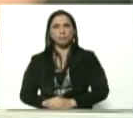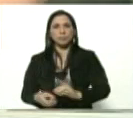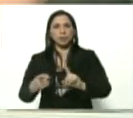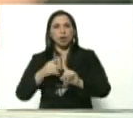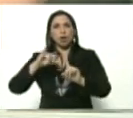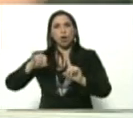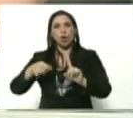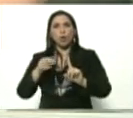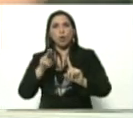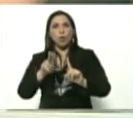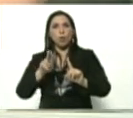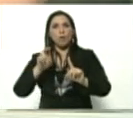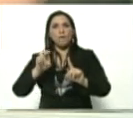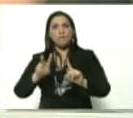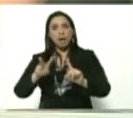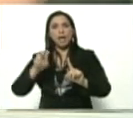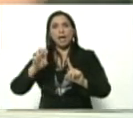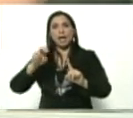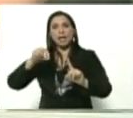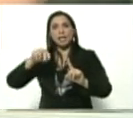Juvenal Sequea,